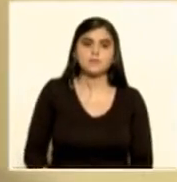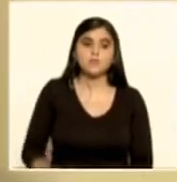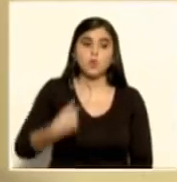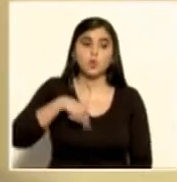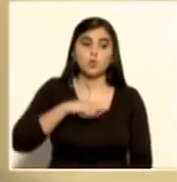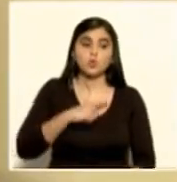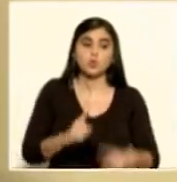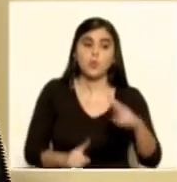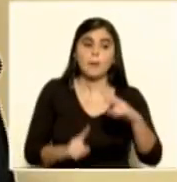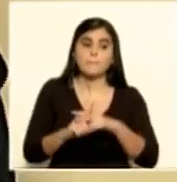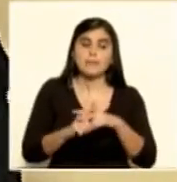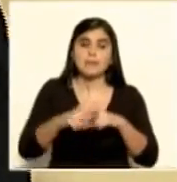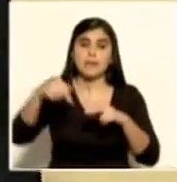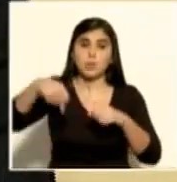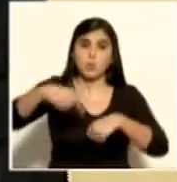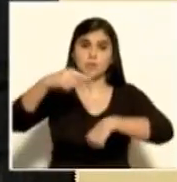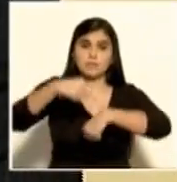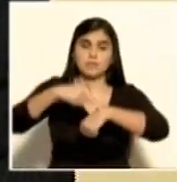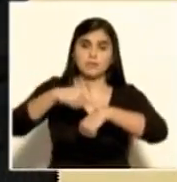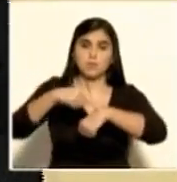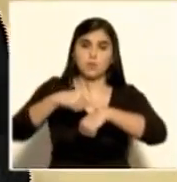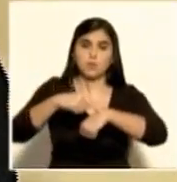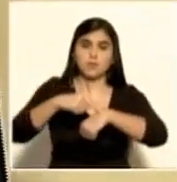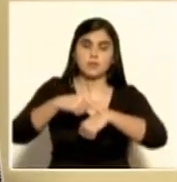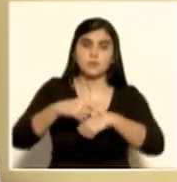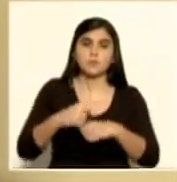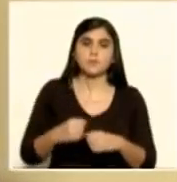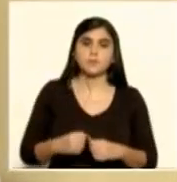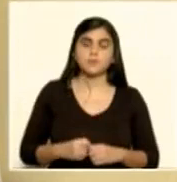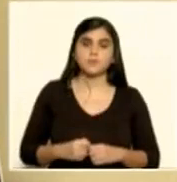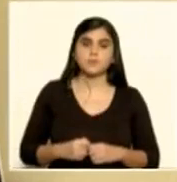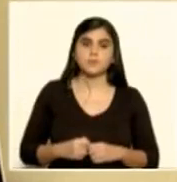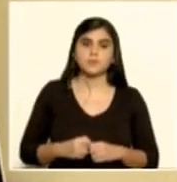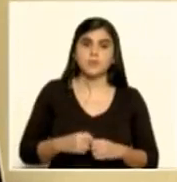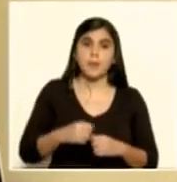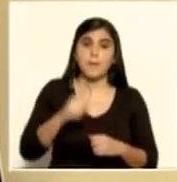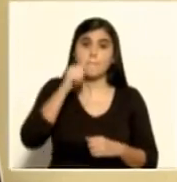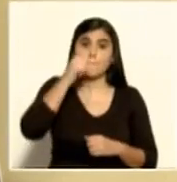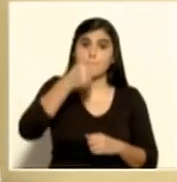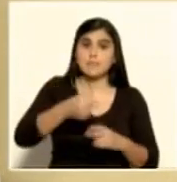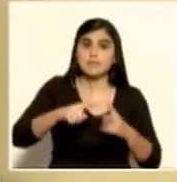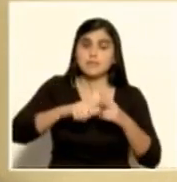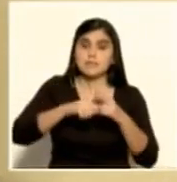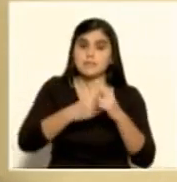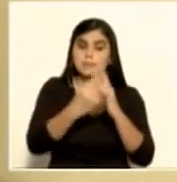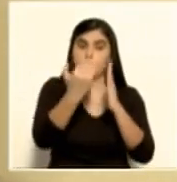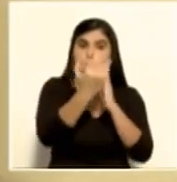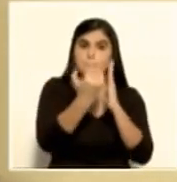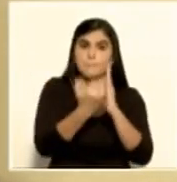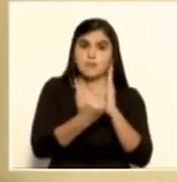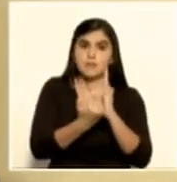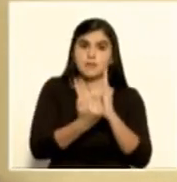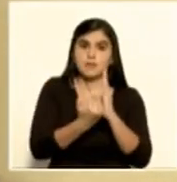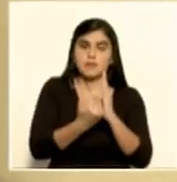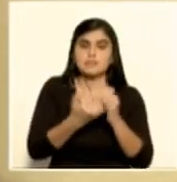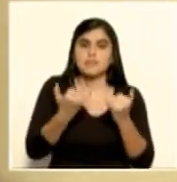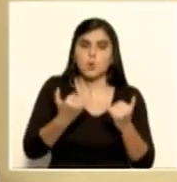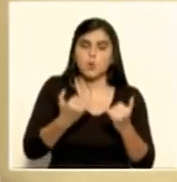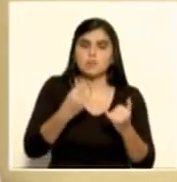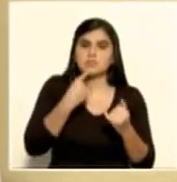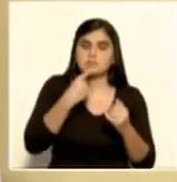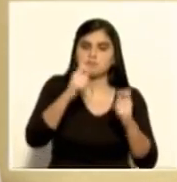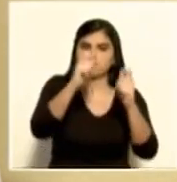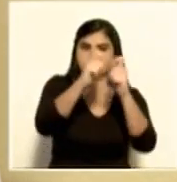en este momento, a partir de mañana, justamente esas medidas que van a ser detalladas